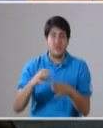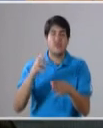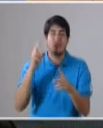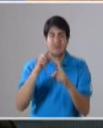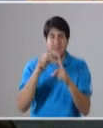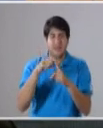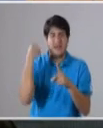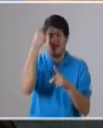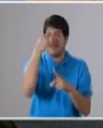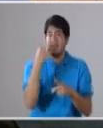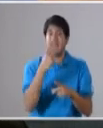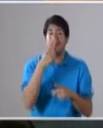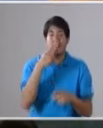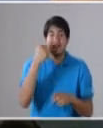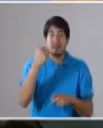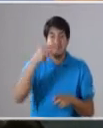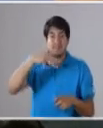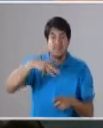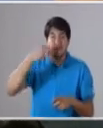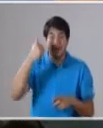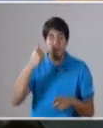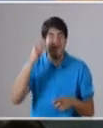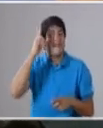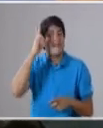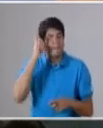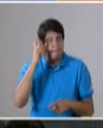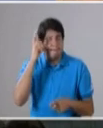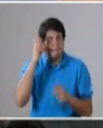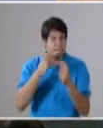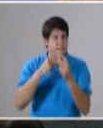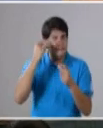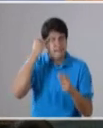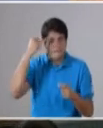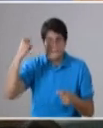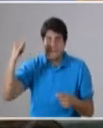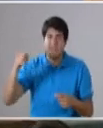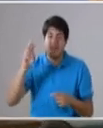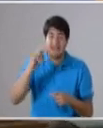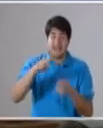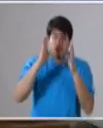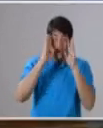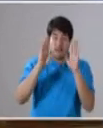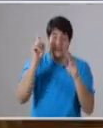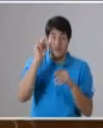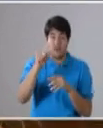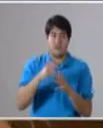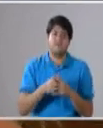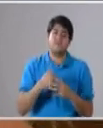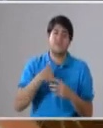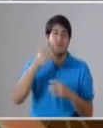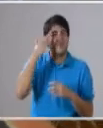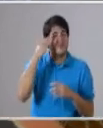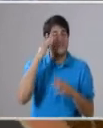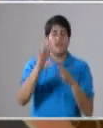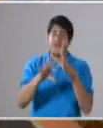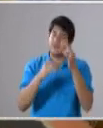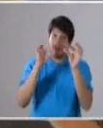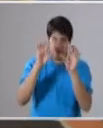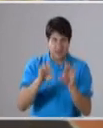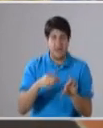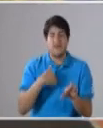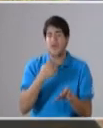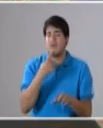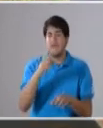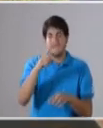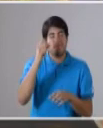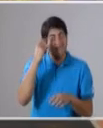ello. Ahorita, yo sé que ahorita esto que acabo de decir, tal vez algunos lo captaron y otros no, pero